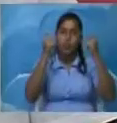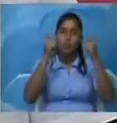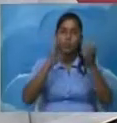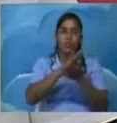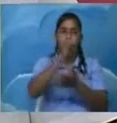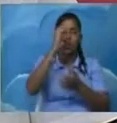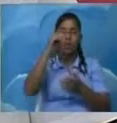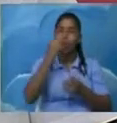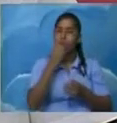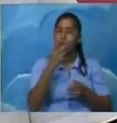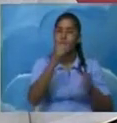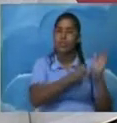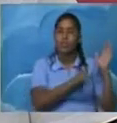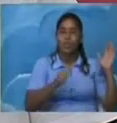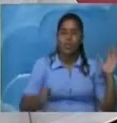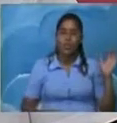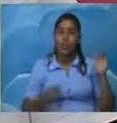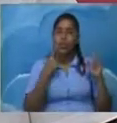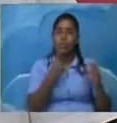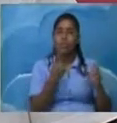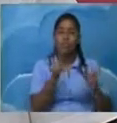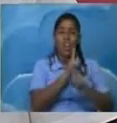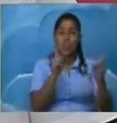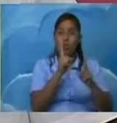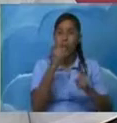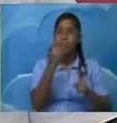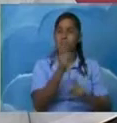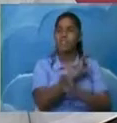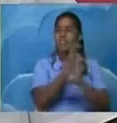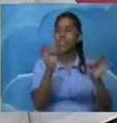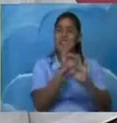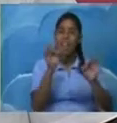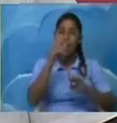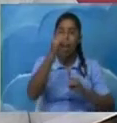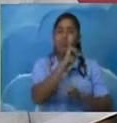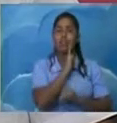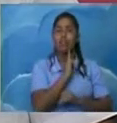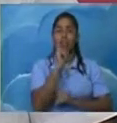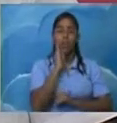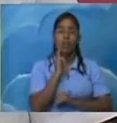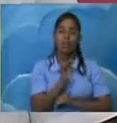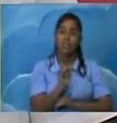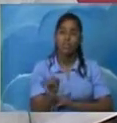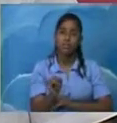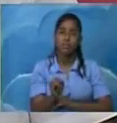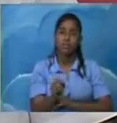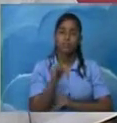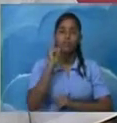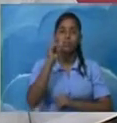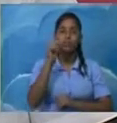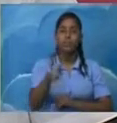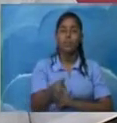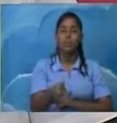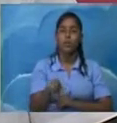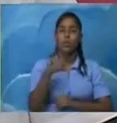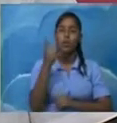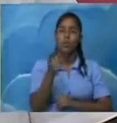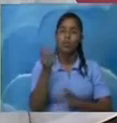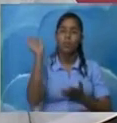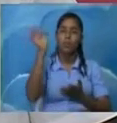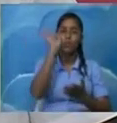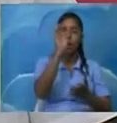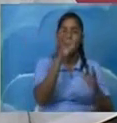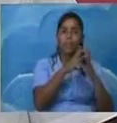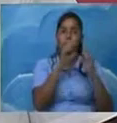Bueno, el Señor dijo que no le faltaría menesteroso a Israel. Y también cuando nos mandó a predicar